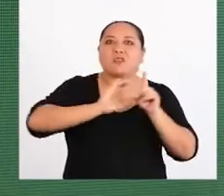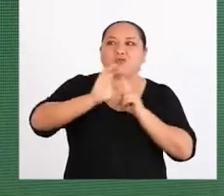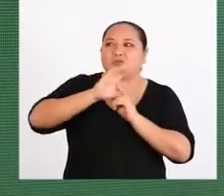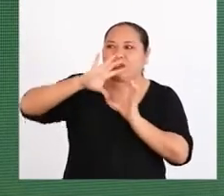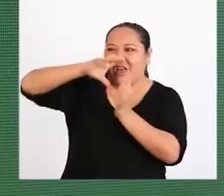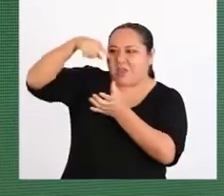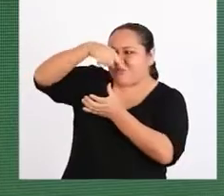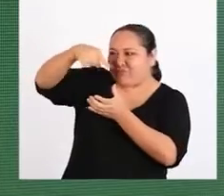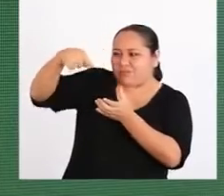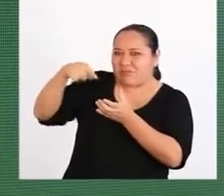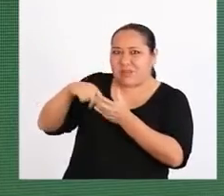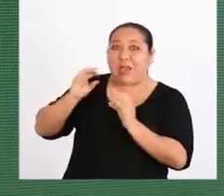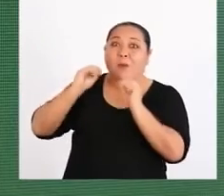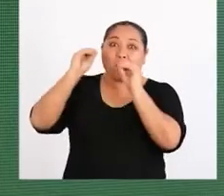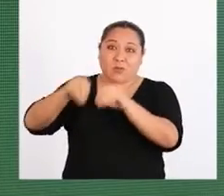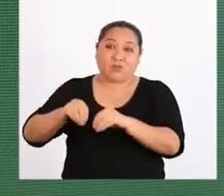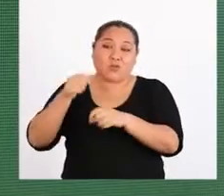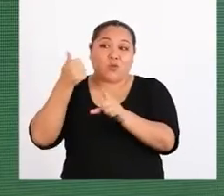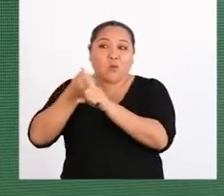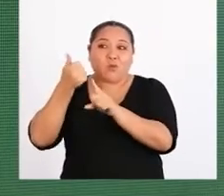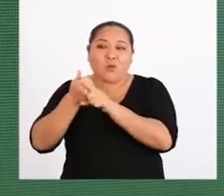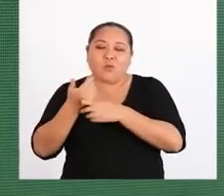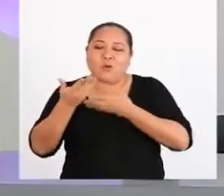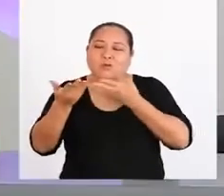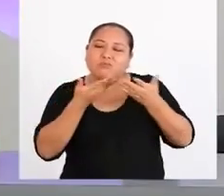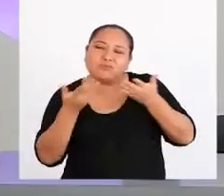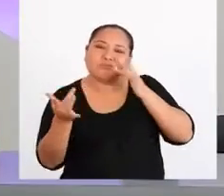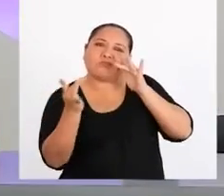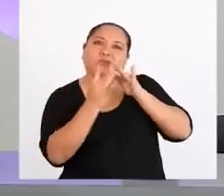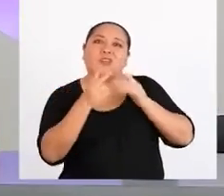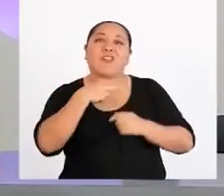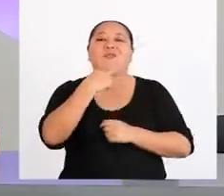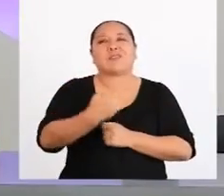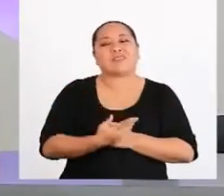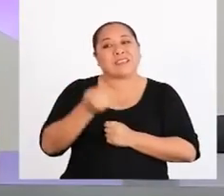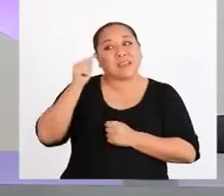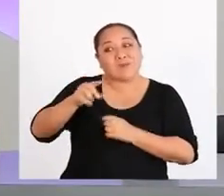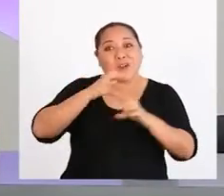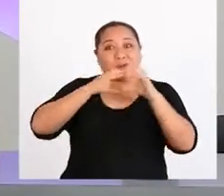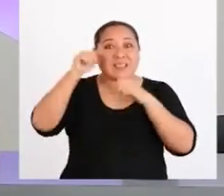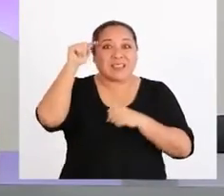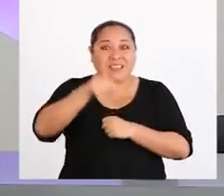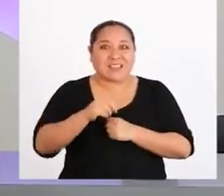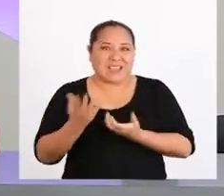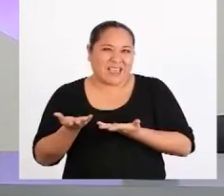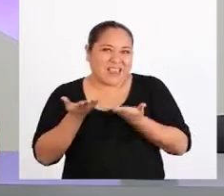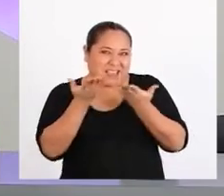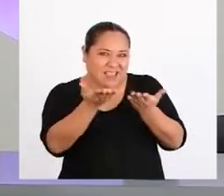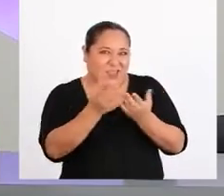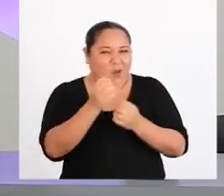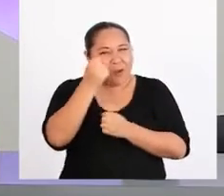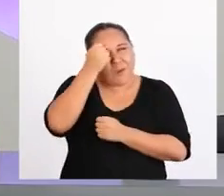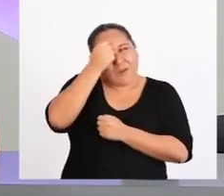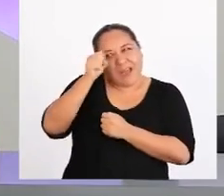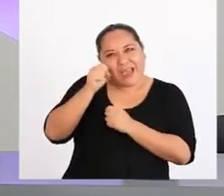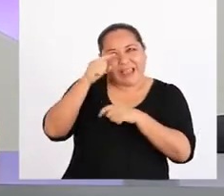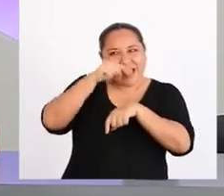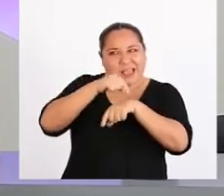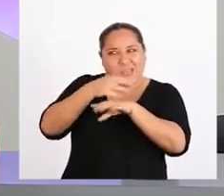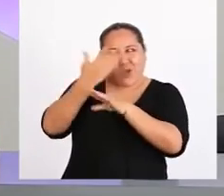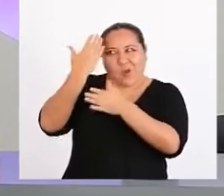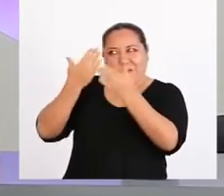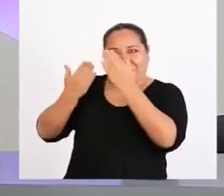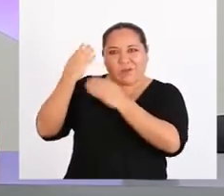todo el mundo han desarrollado su propia relación con la voz. Y justamente para hablar de eso quería proponerte un viajecito en el